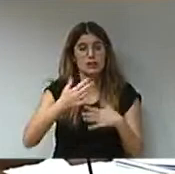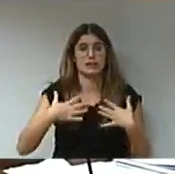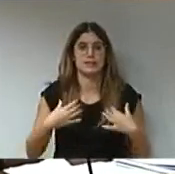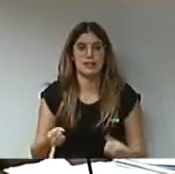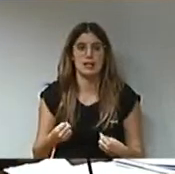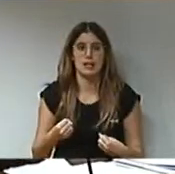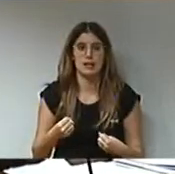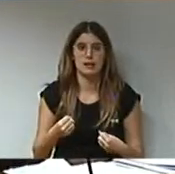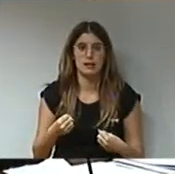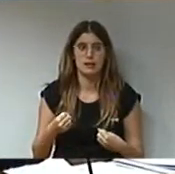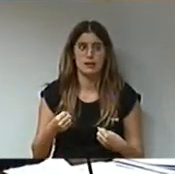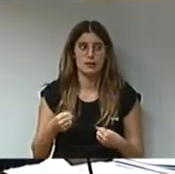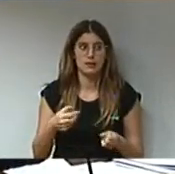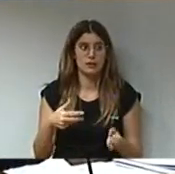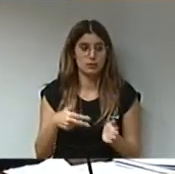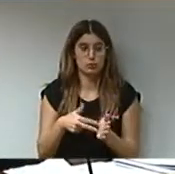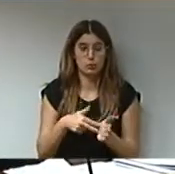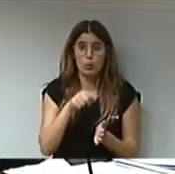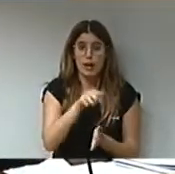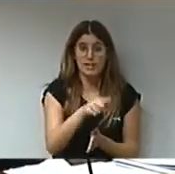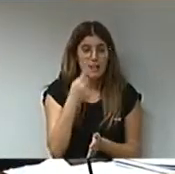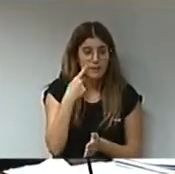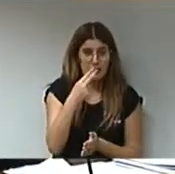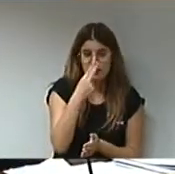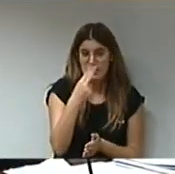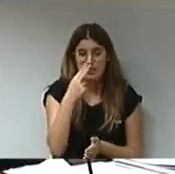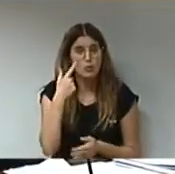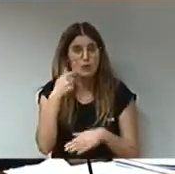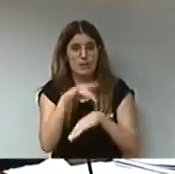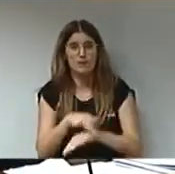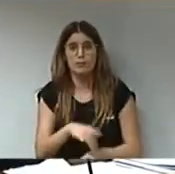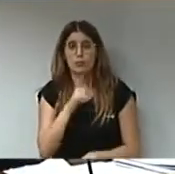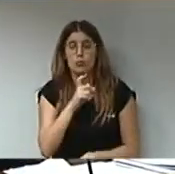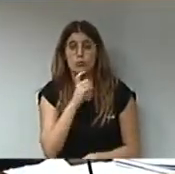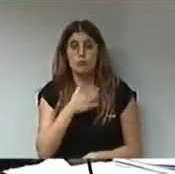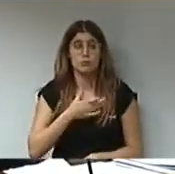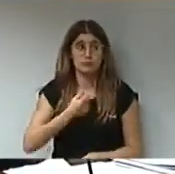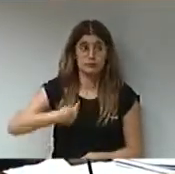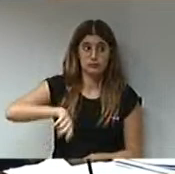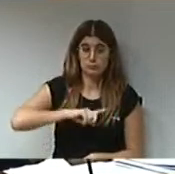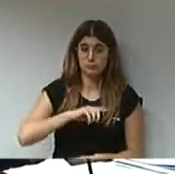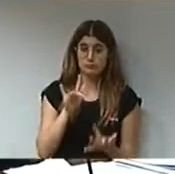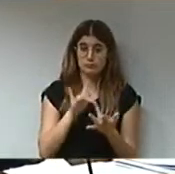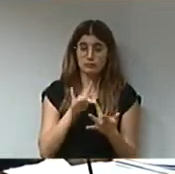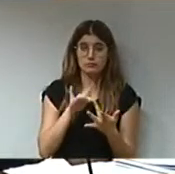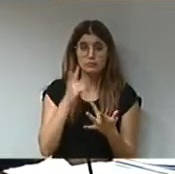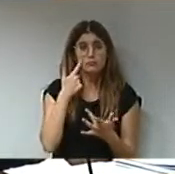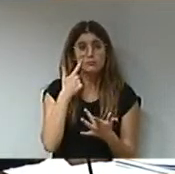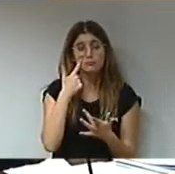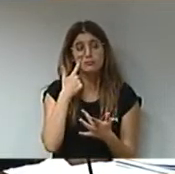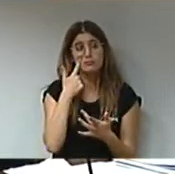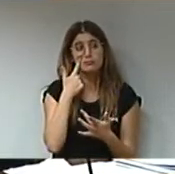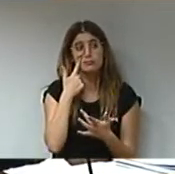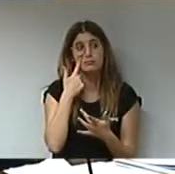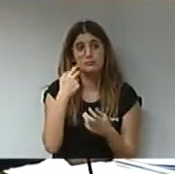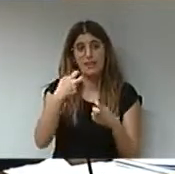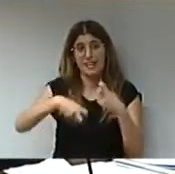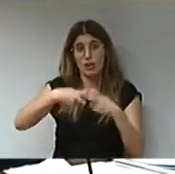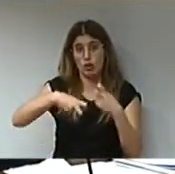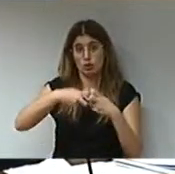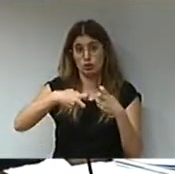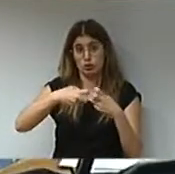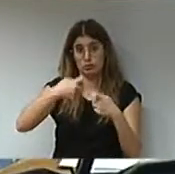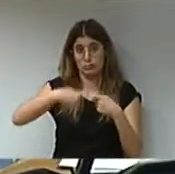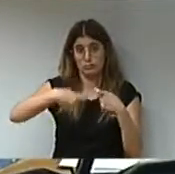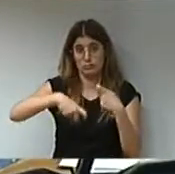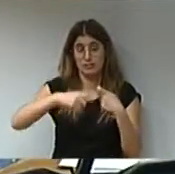hospitales visitando para ver cómo estaban los enfermos. Y nosotros nos hemos puesto en contacto para decirles a los heridos